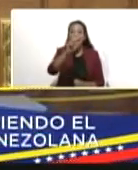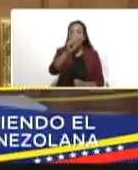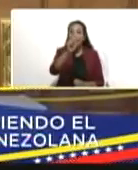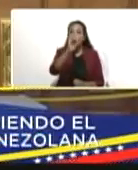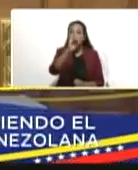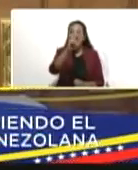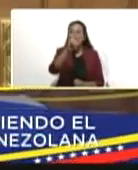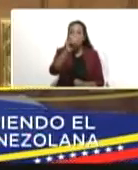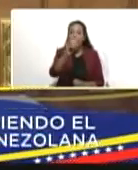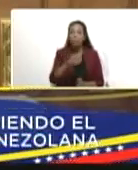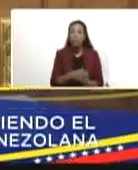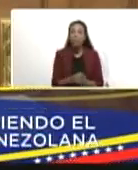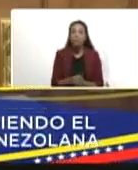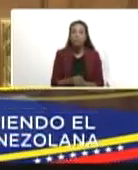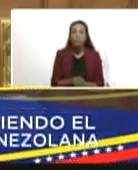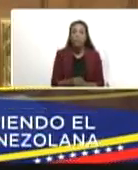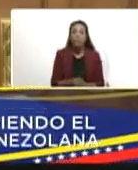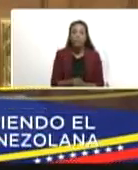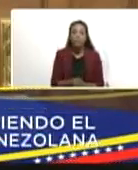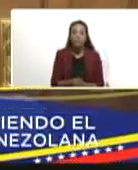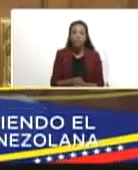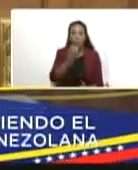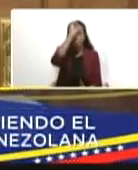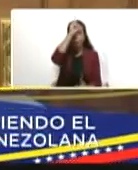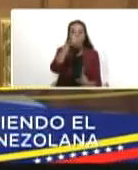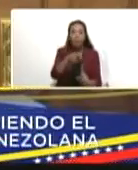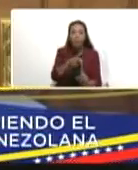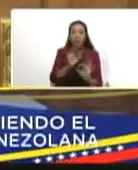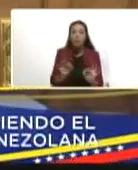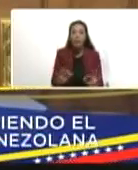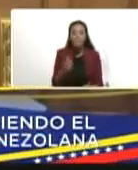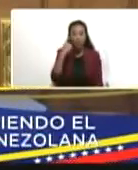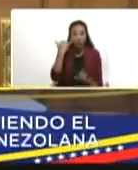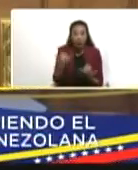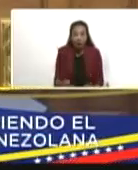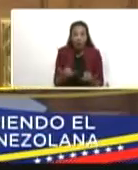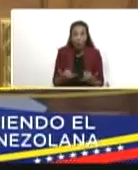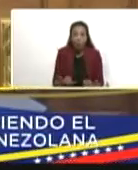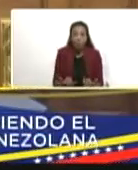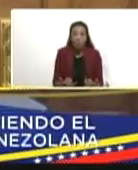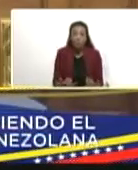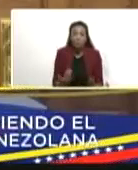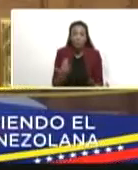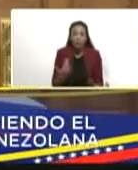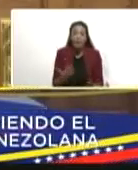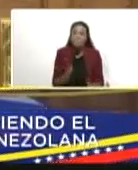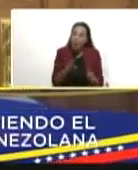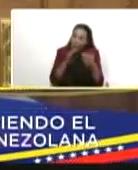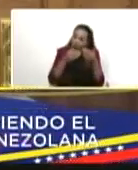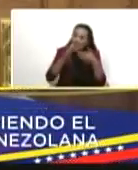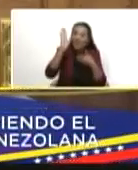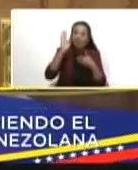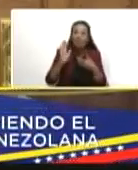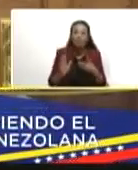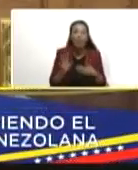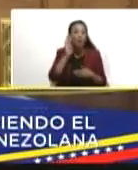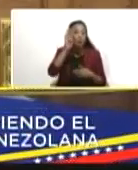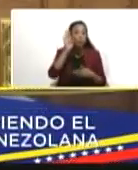todo para el ahora y para lo que